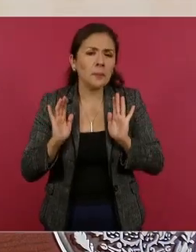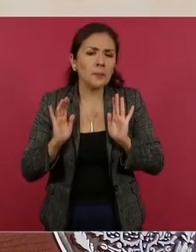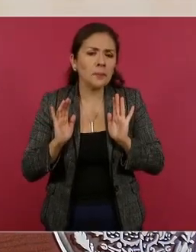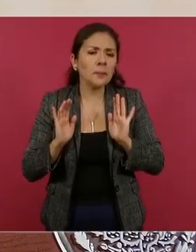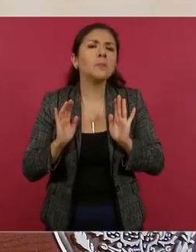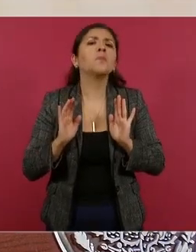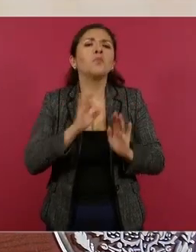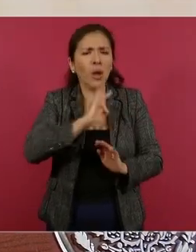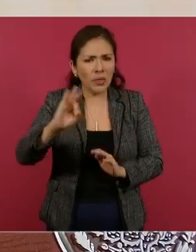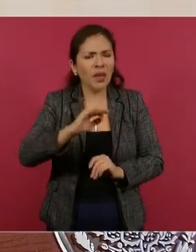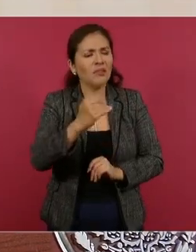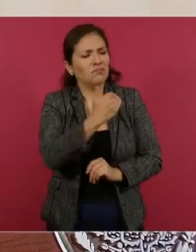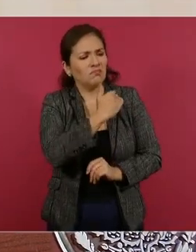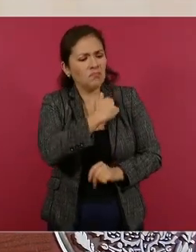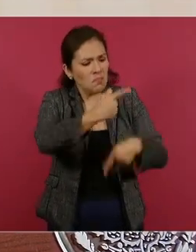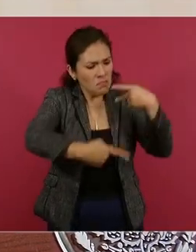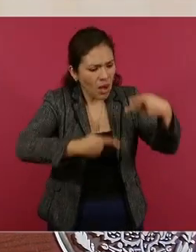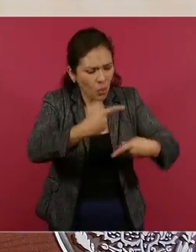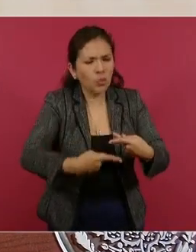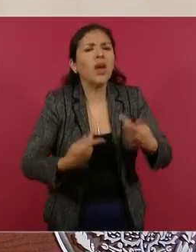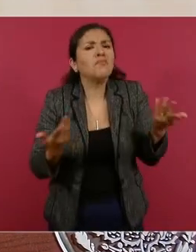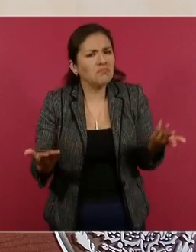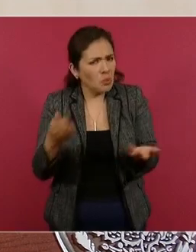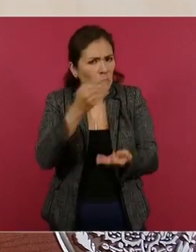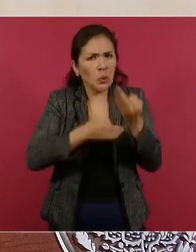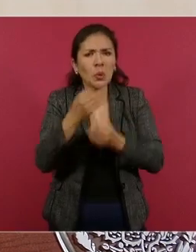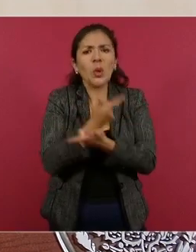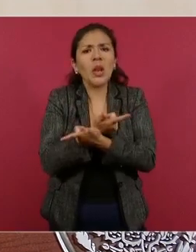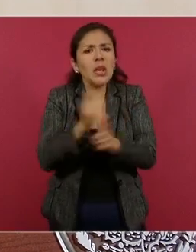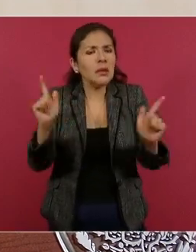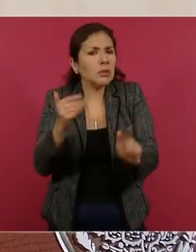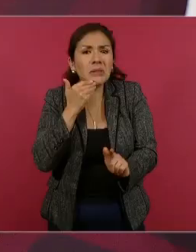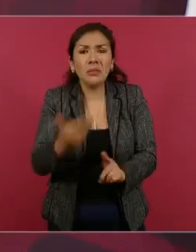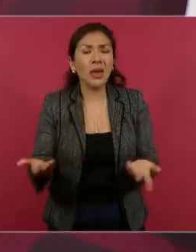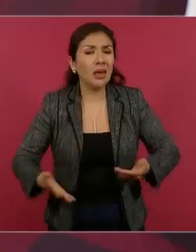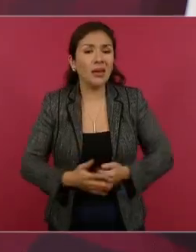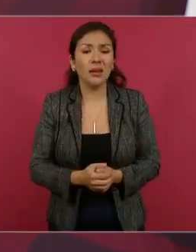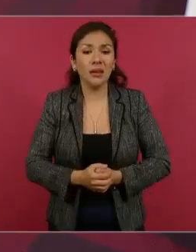a cuestionarnos. Somos libres,